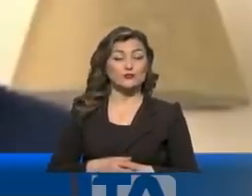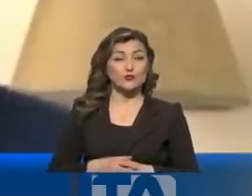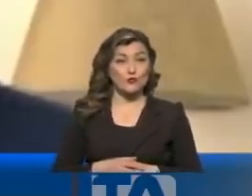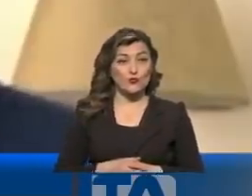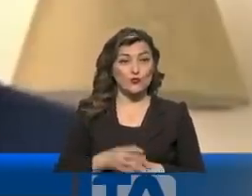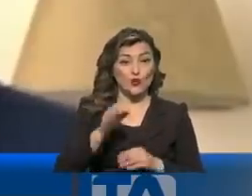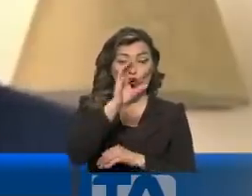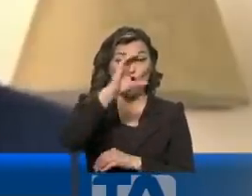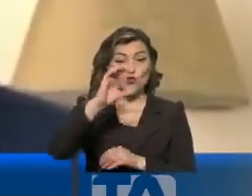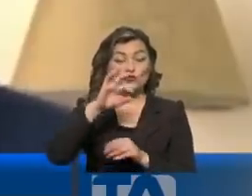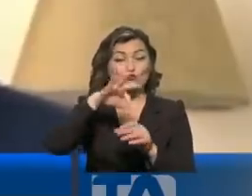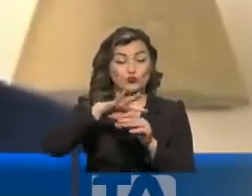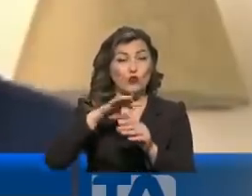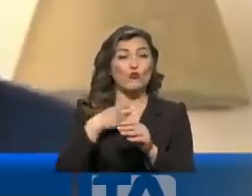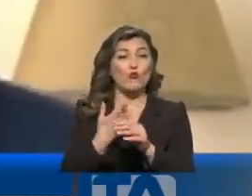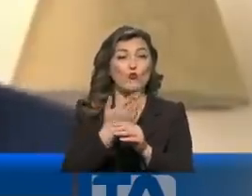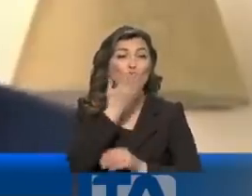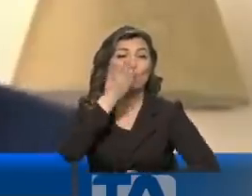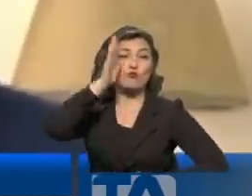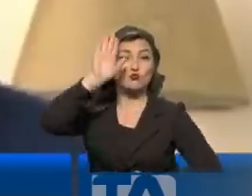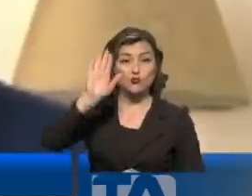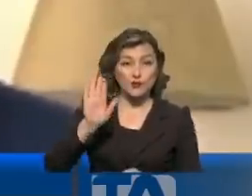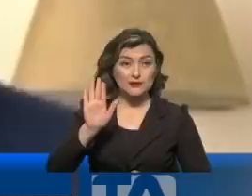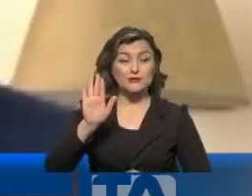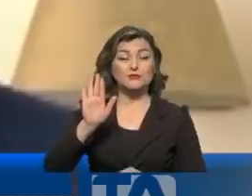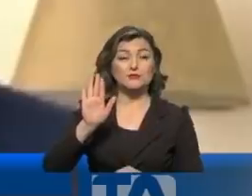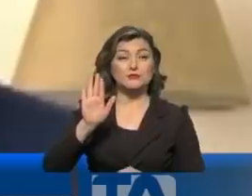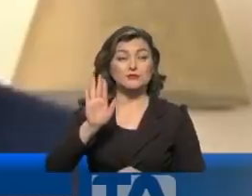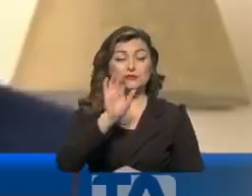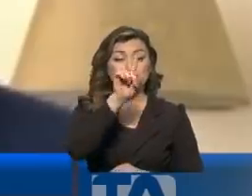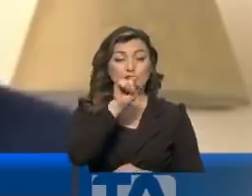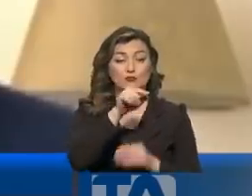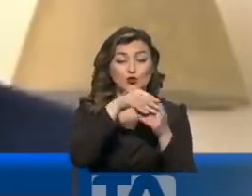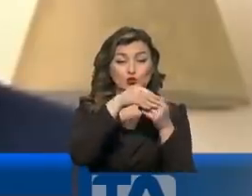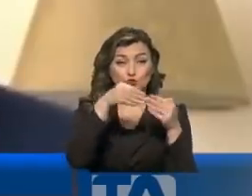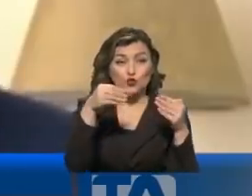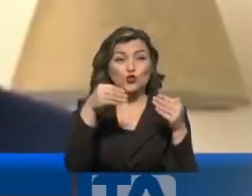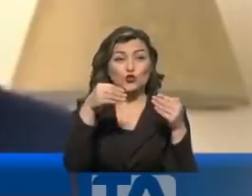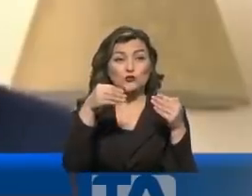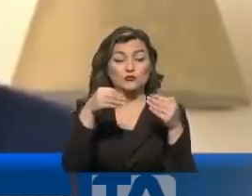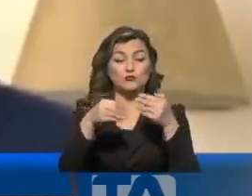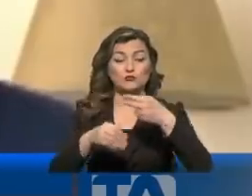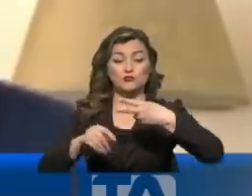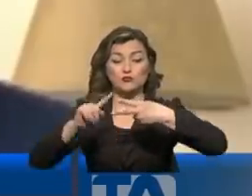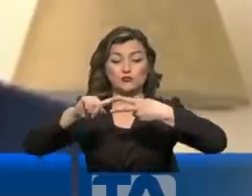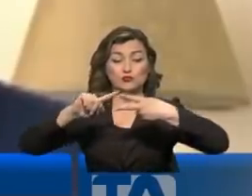habían, uno, el ofrecimiento de los $1,000, y dos,